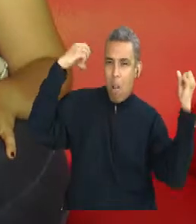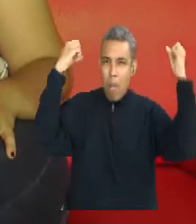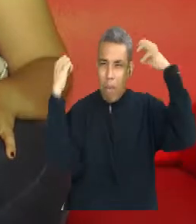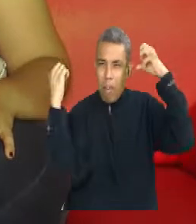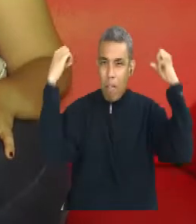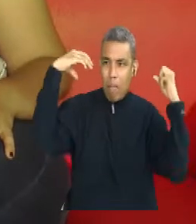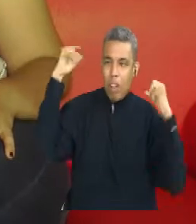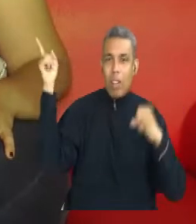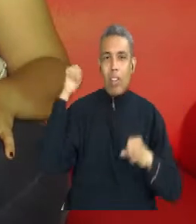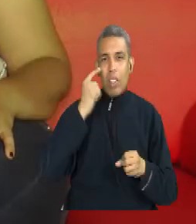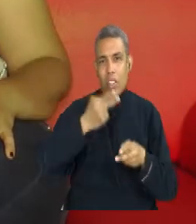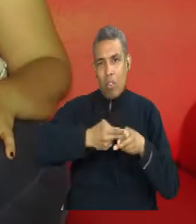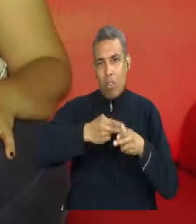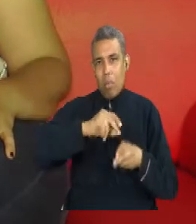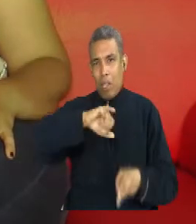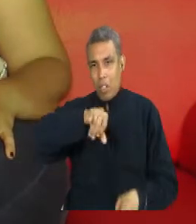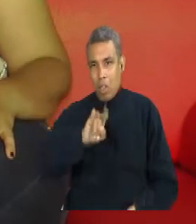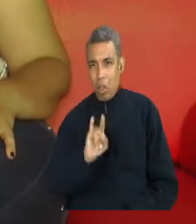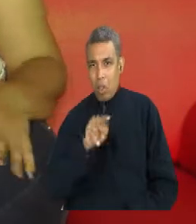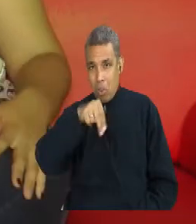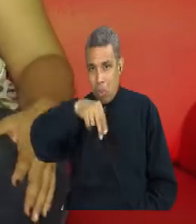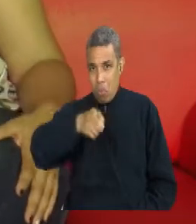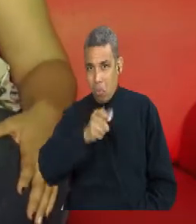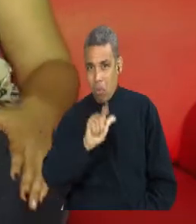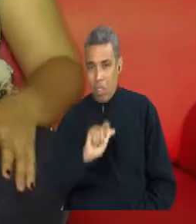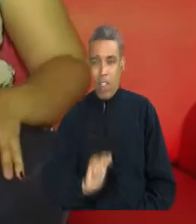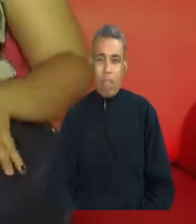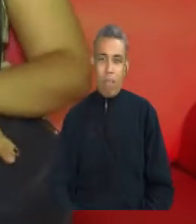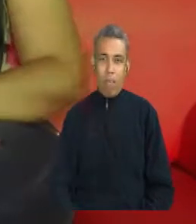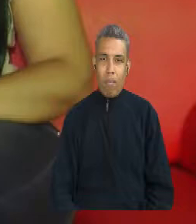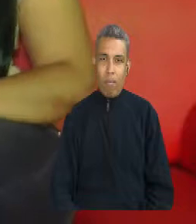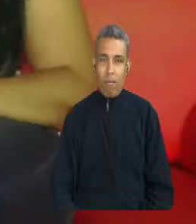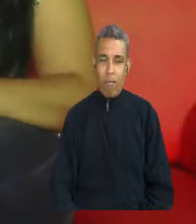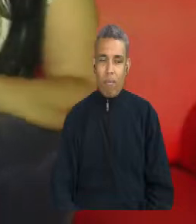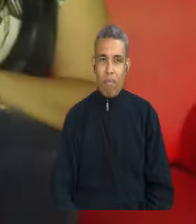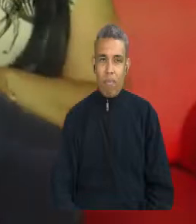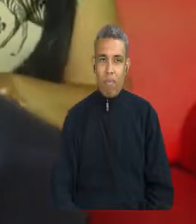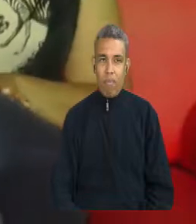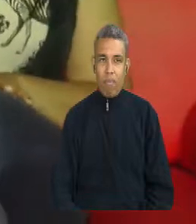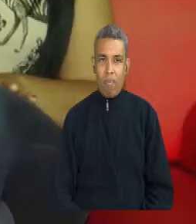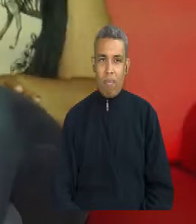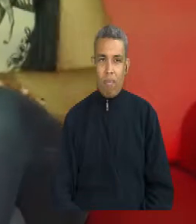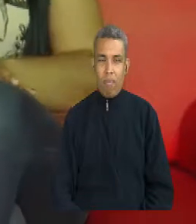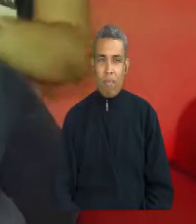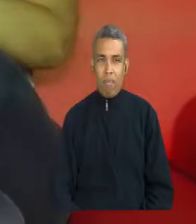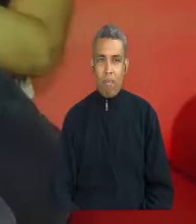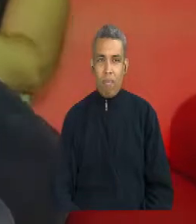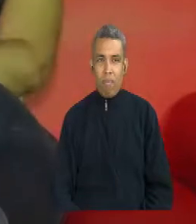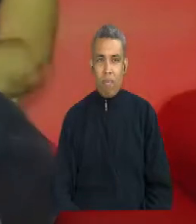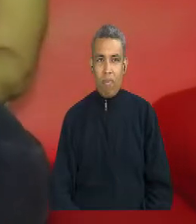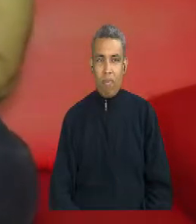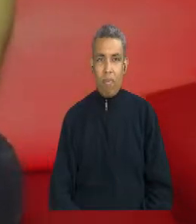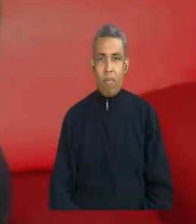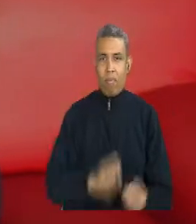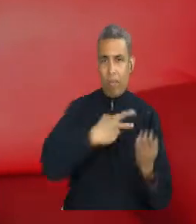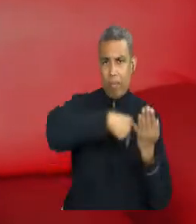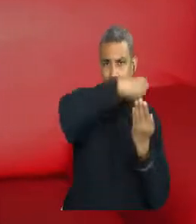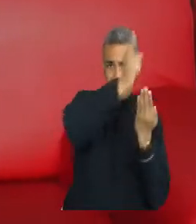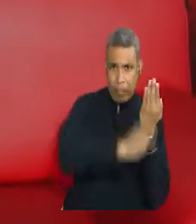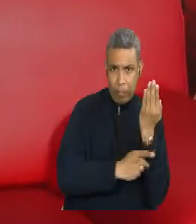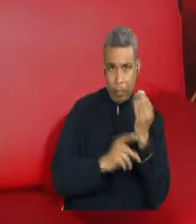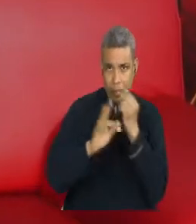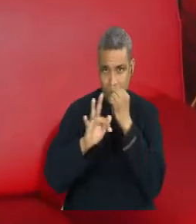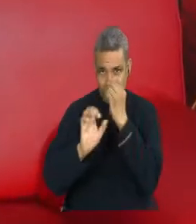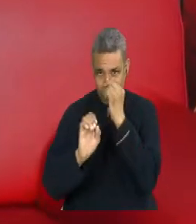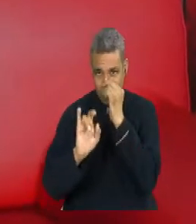julio a las 2 de la tarde. Ya lo saben, los esperamos allá. Bueno, y quiero contarle a toda la gente en Barranca Bermeja que Proyectos Tour tiene los mejores planes